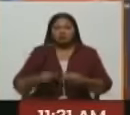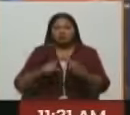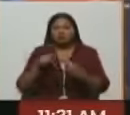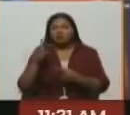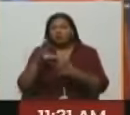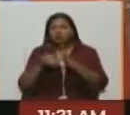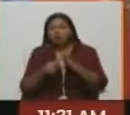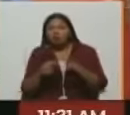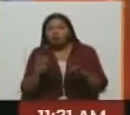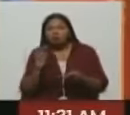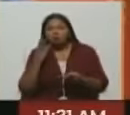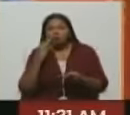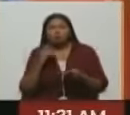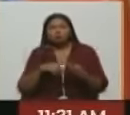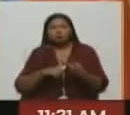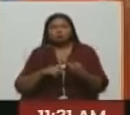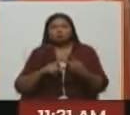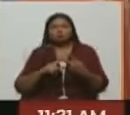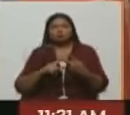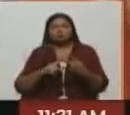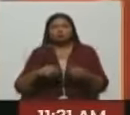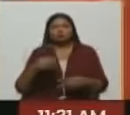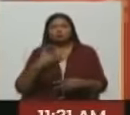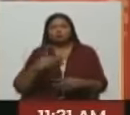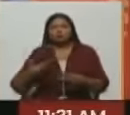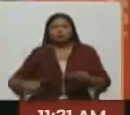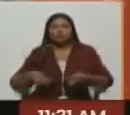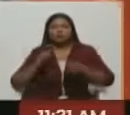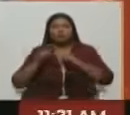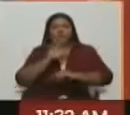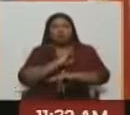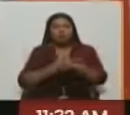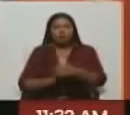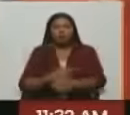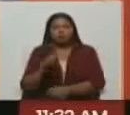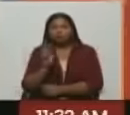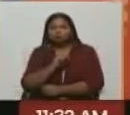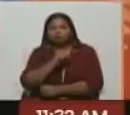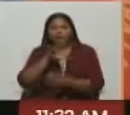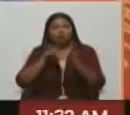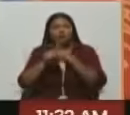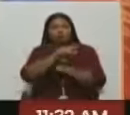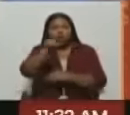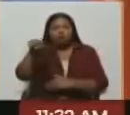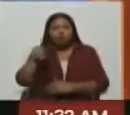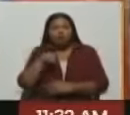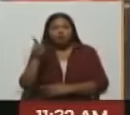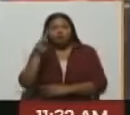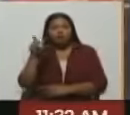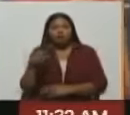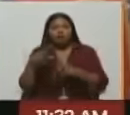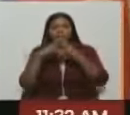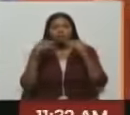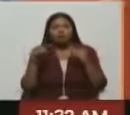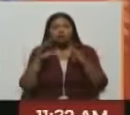robaron al presidente de algún poder. Se lo robaron a ustedes, los venezolanos, a nosotros, a